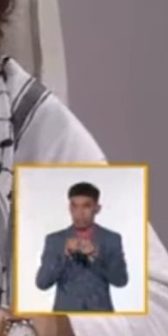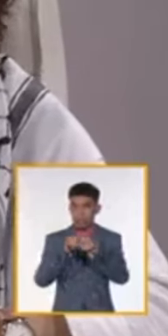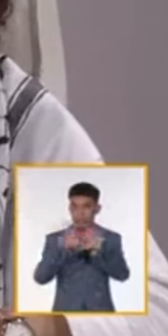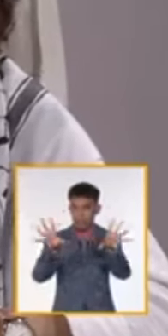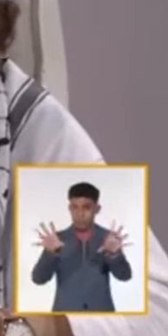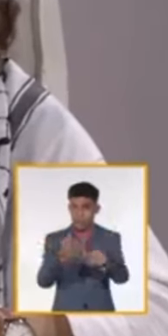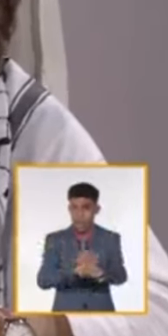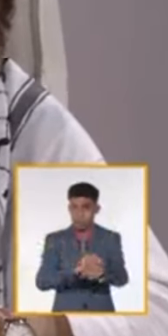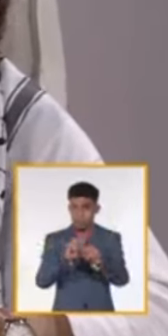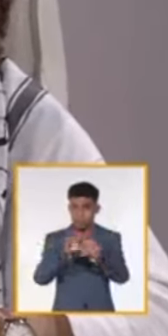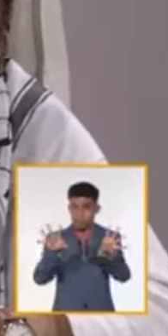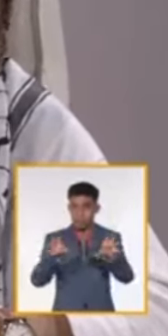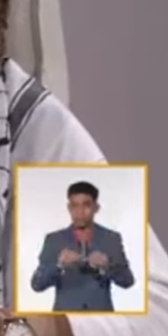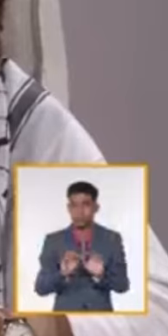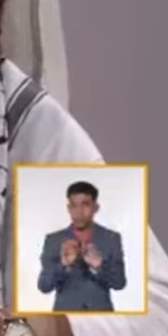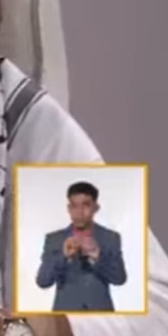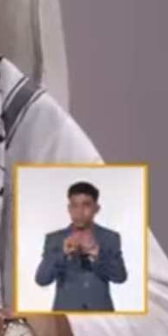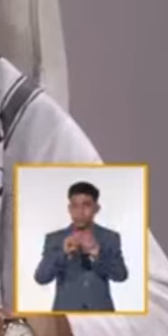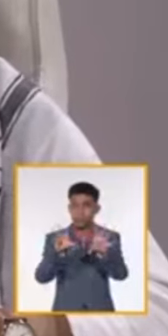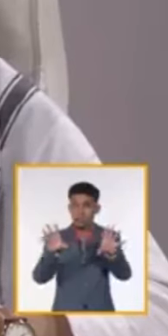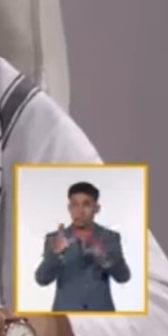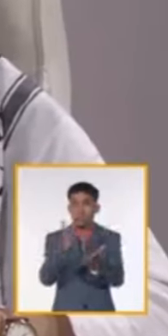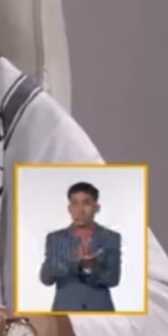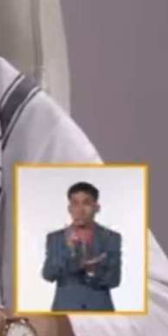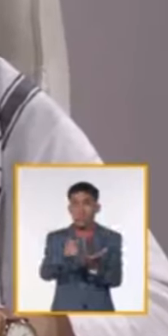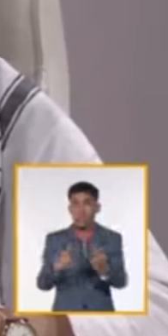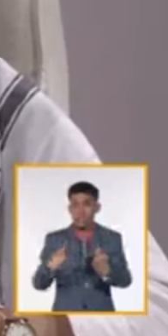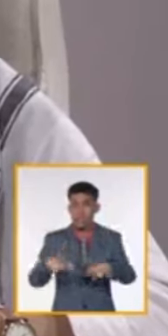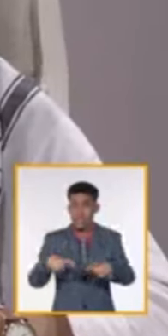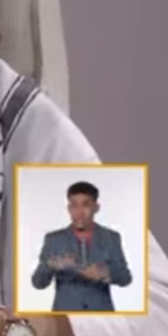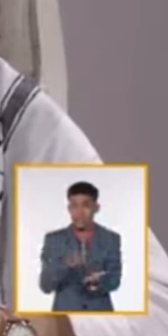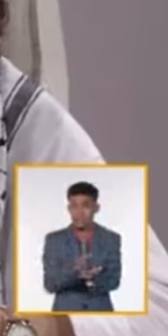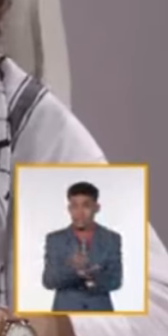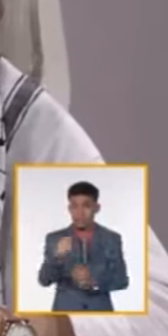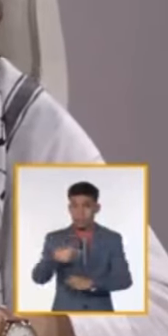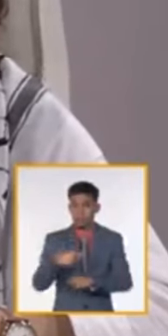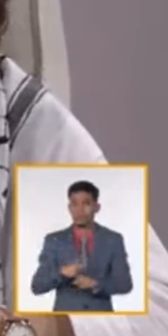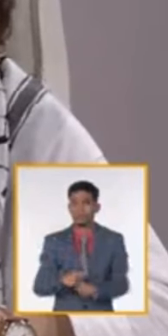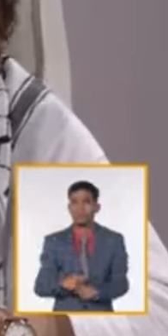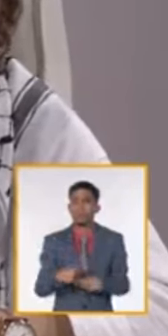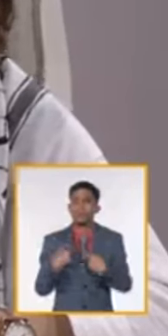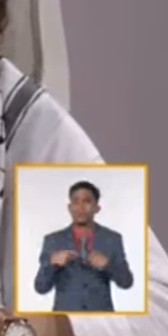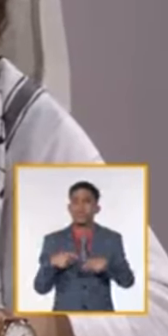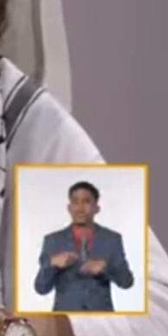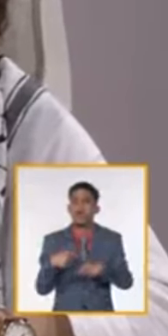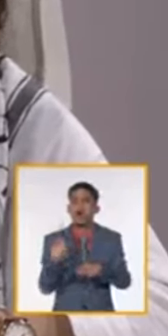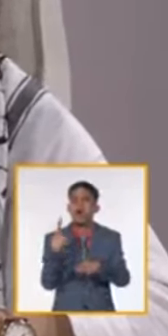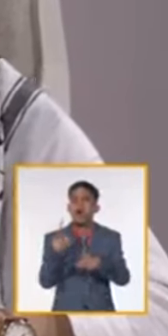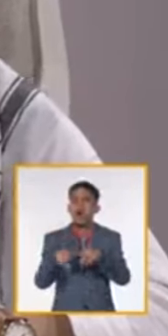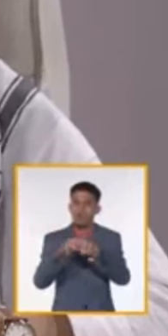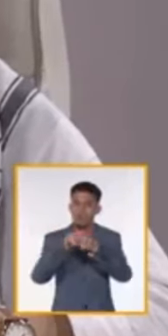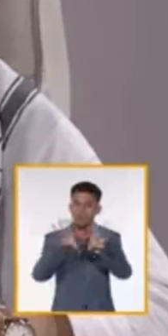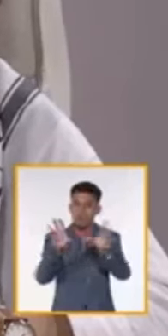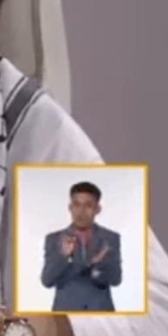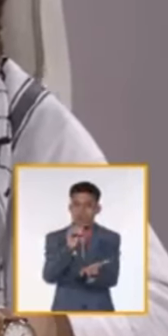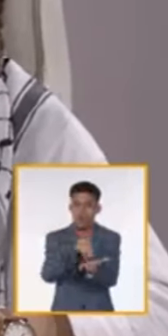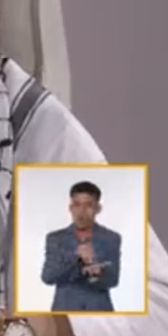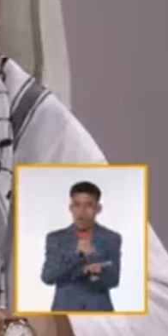publicara en la publicación de los estudiantes de Derecho, se debió haber publicado en otra publicación.